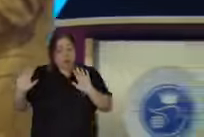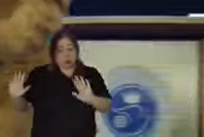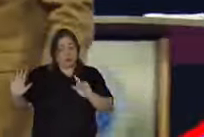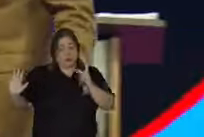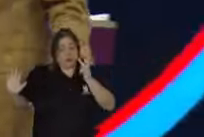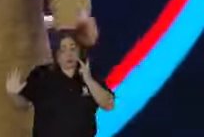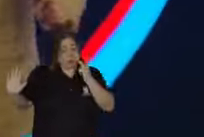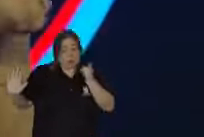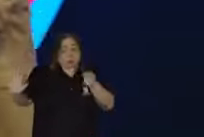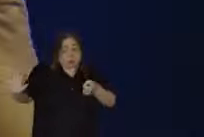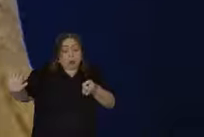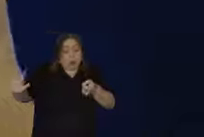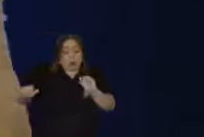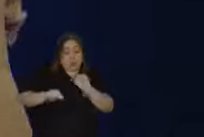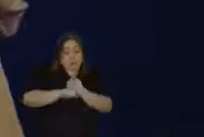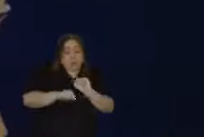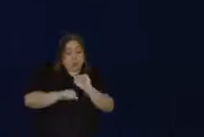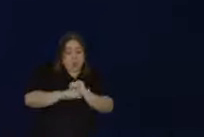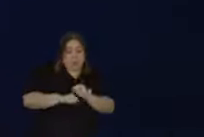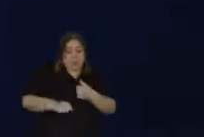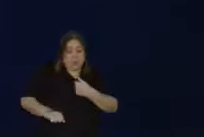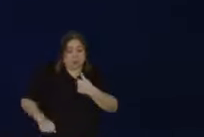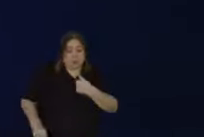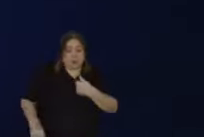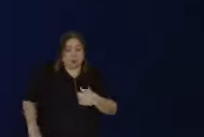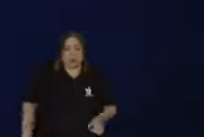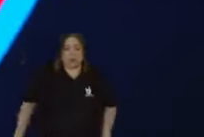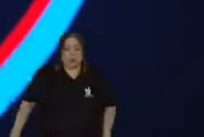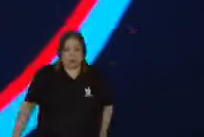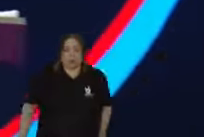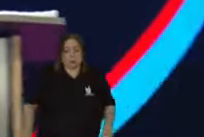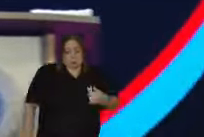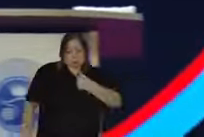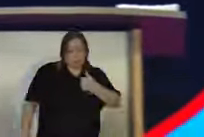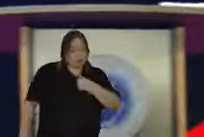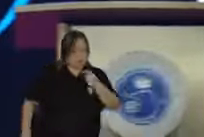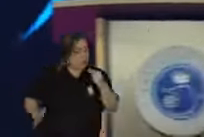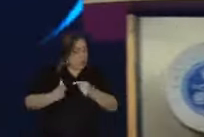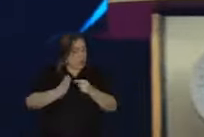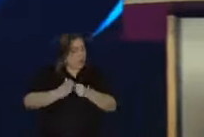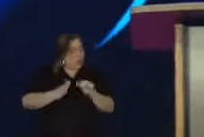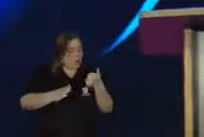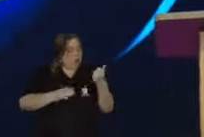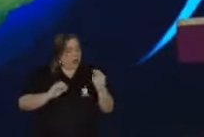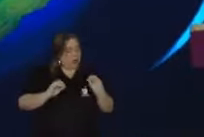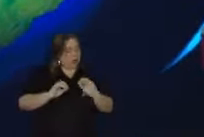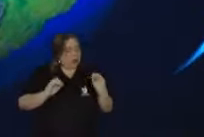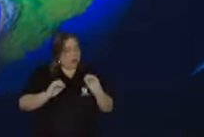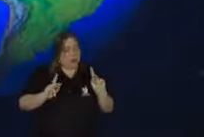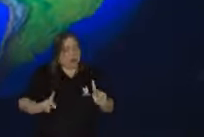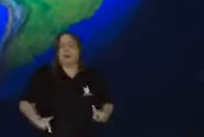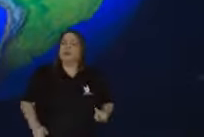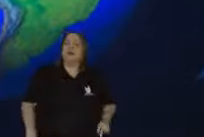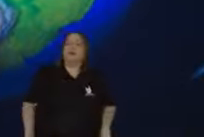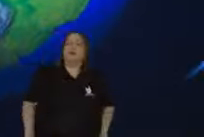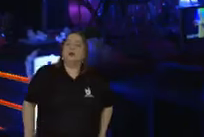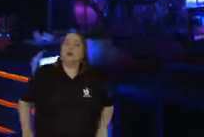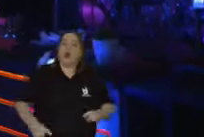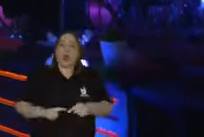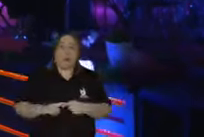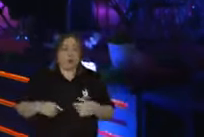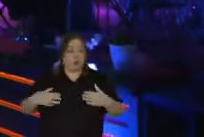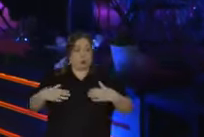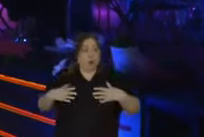el sudor de tu frente, con tus propias fuerzas, con tu propio ingenio. No le debes nada a nadie. Hoy te infla y tiene el alfiler acá. Y cuando te infló